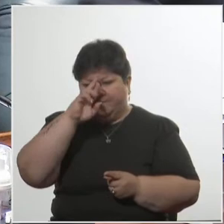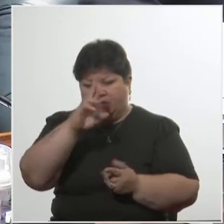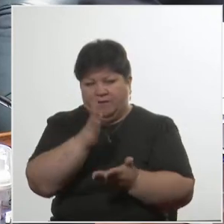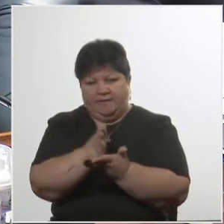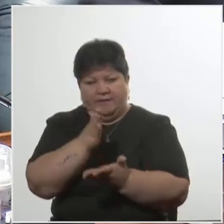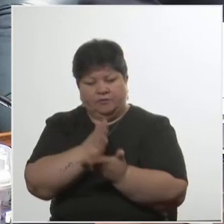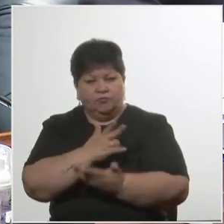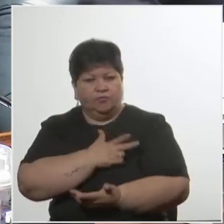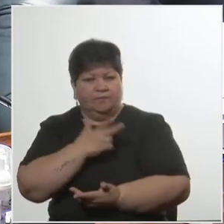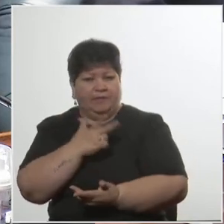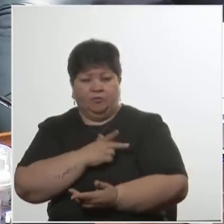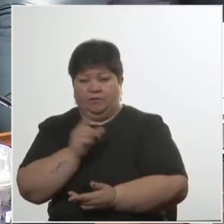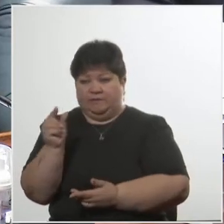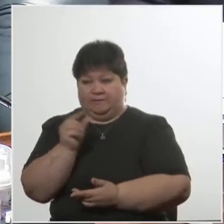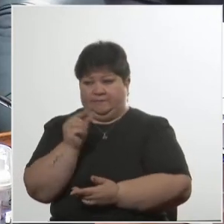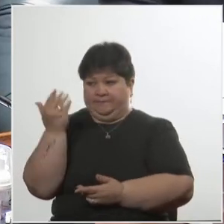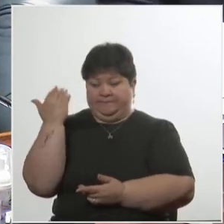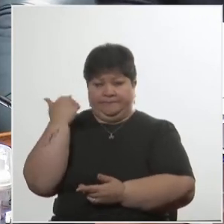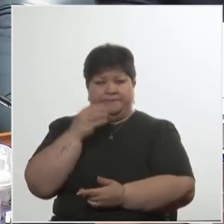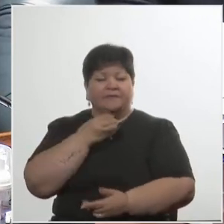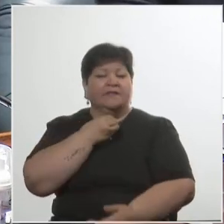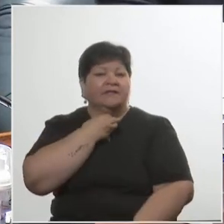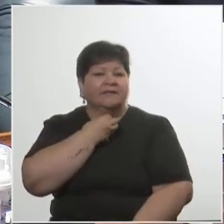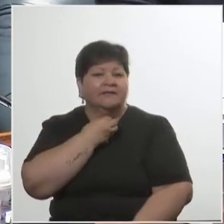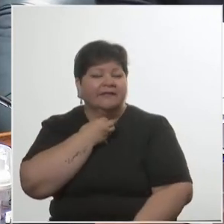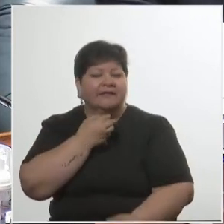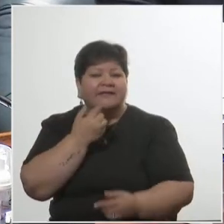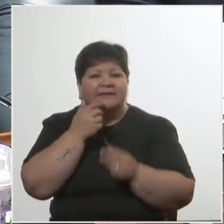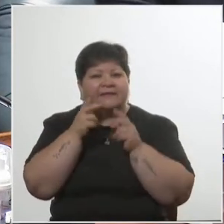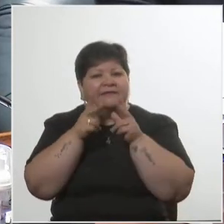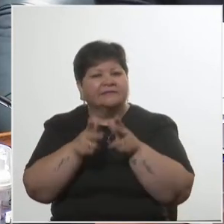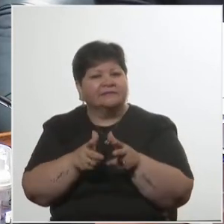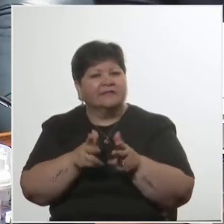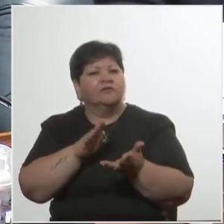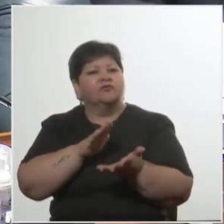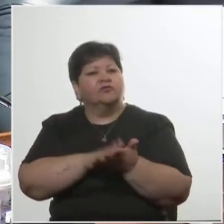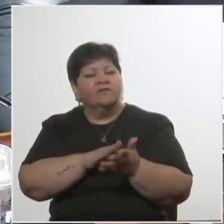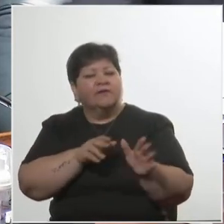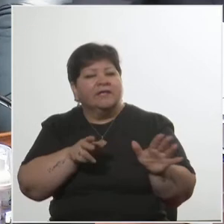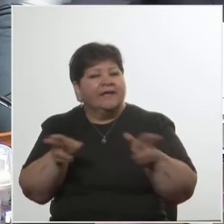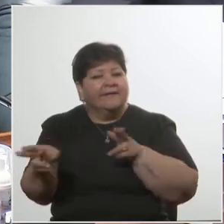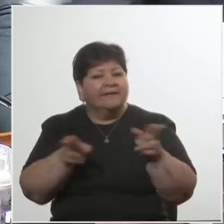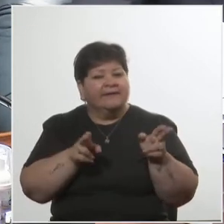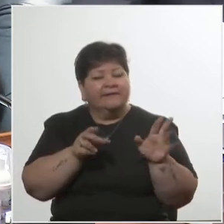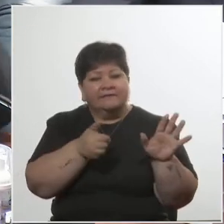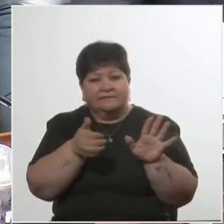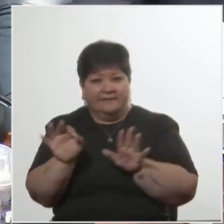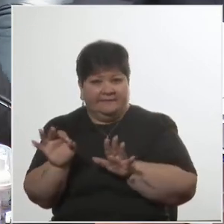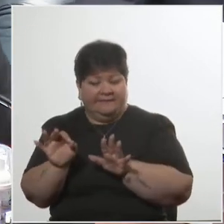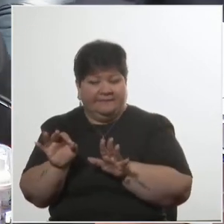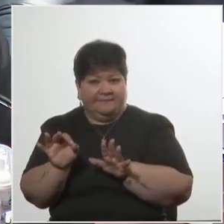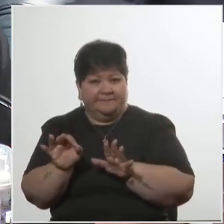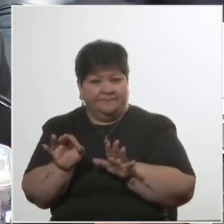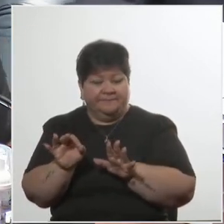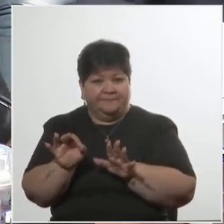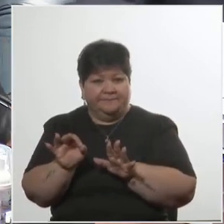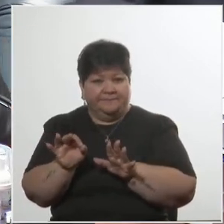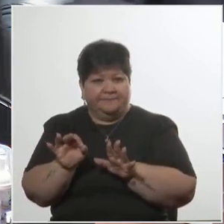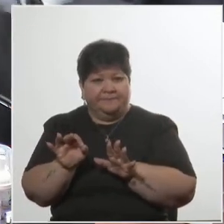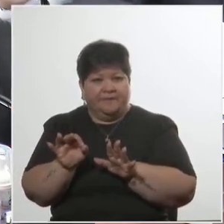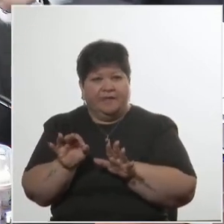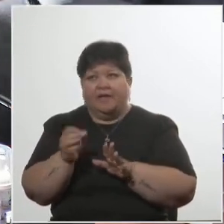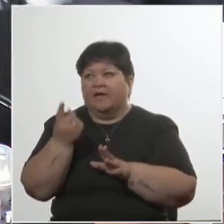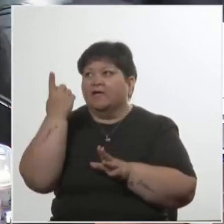senador Andrade nombraba de algunas violaciones de Derechos Humanos en la década de 60 yo ayer mientras